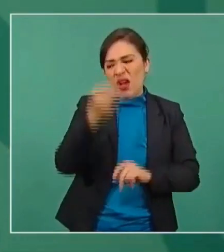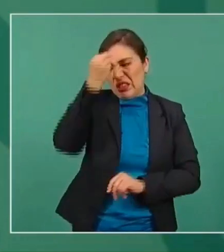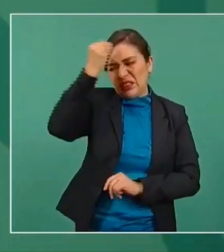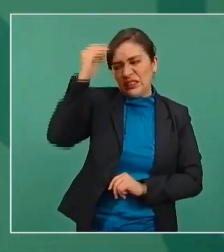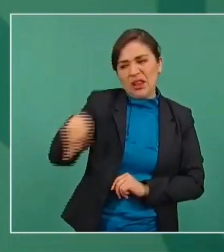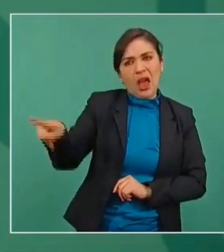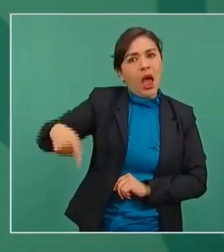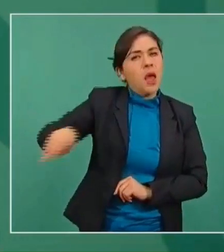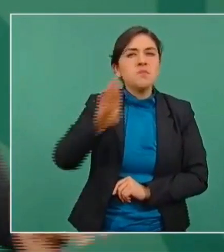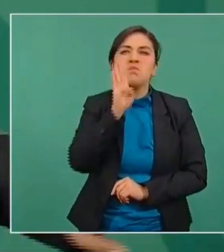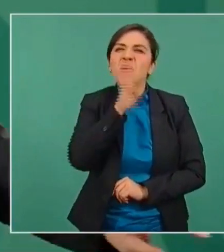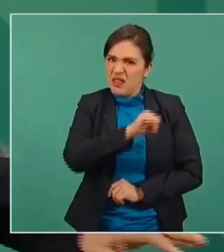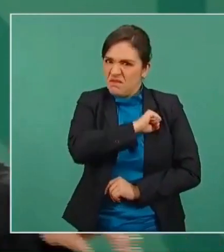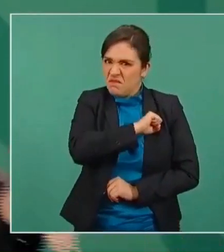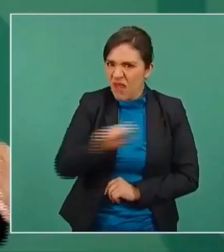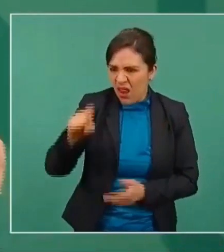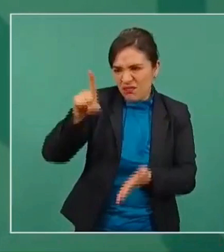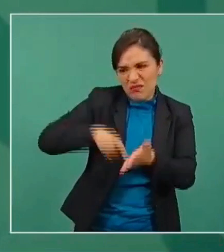al